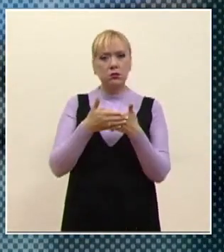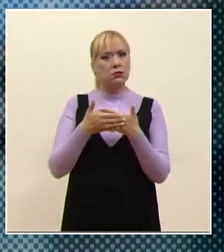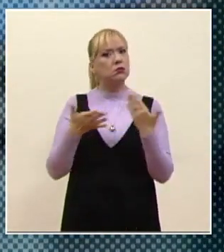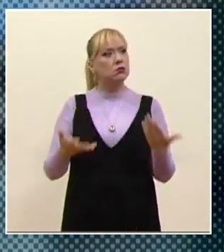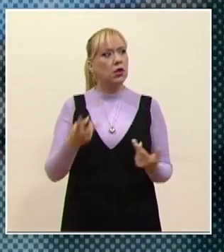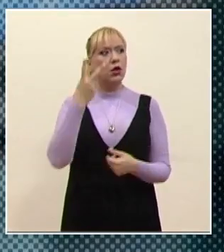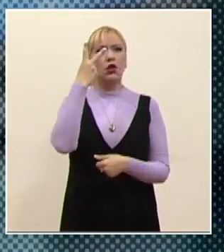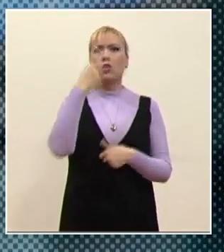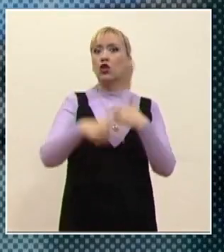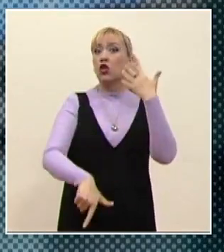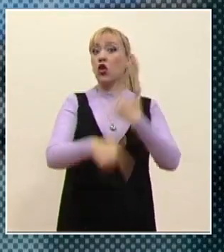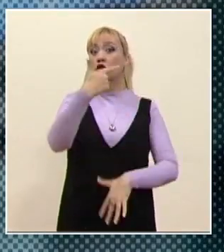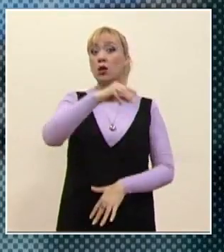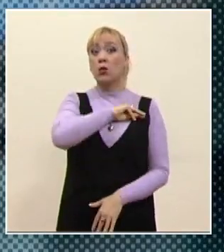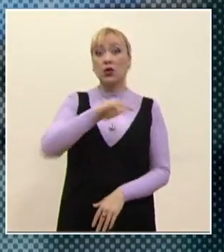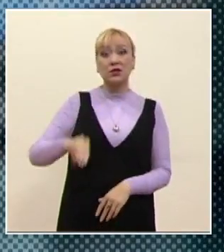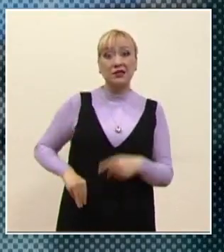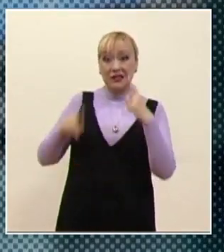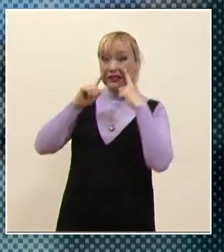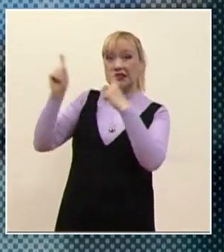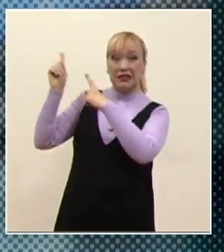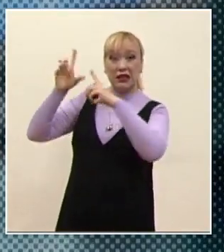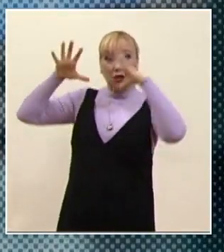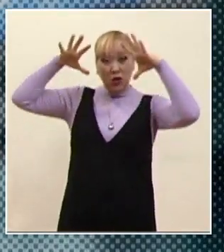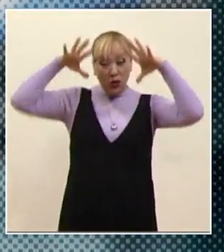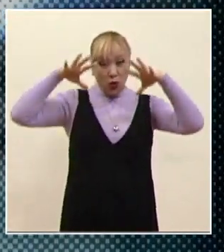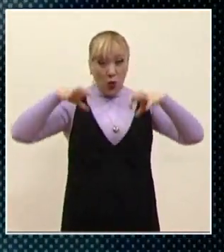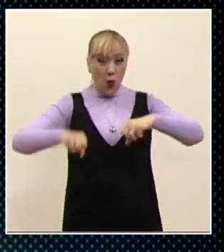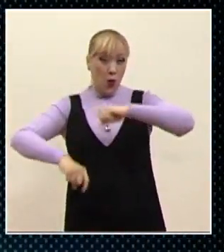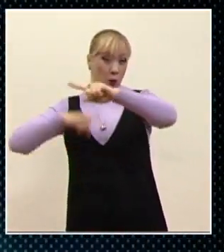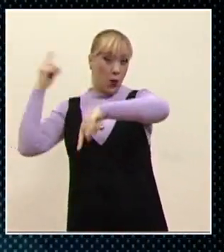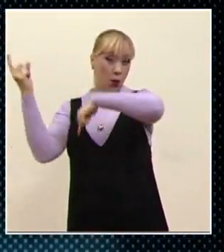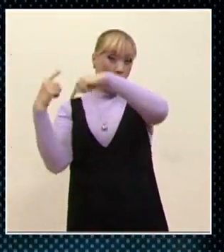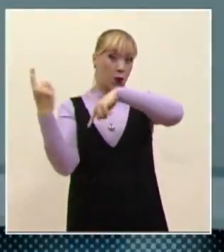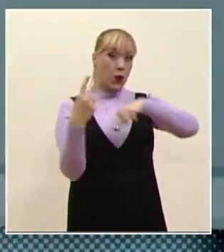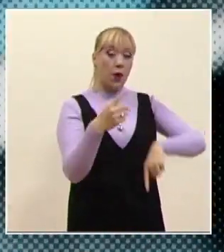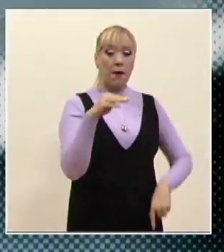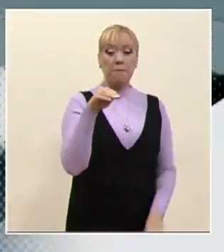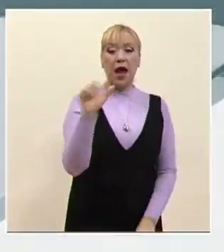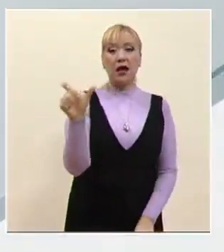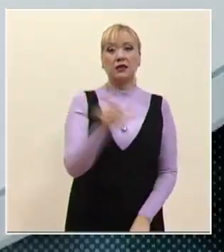de 12 municipios del estado ante el impacto de la tormenta tropical Max.